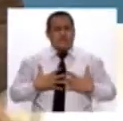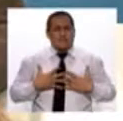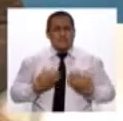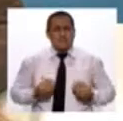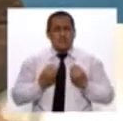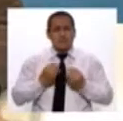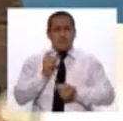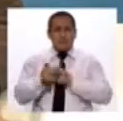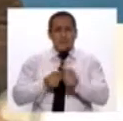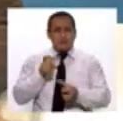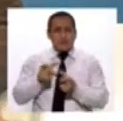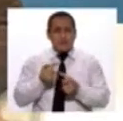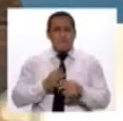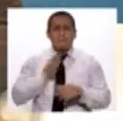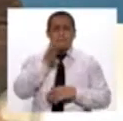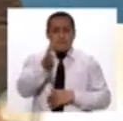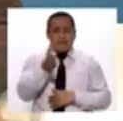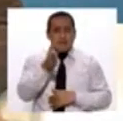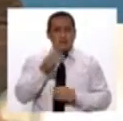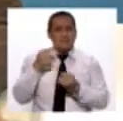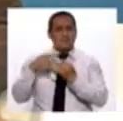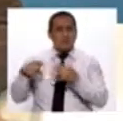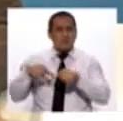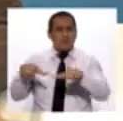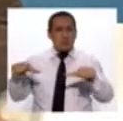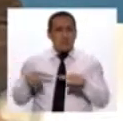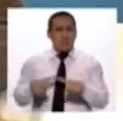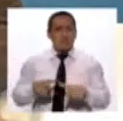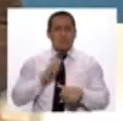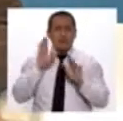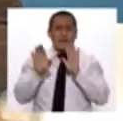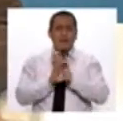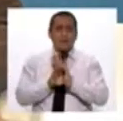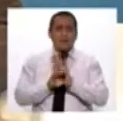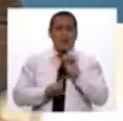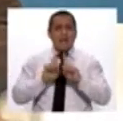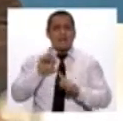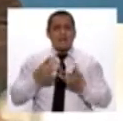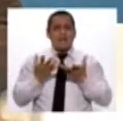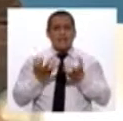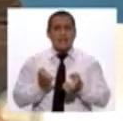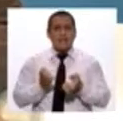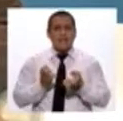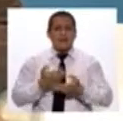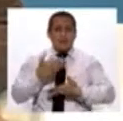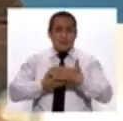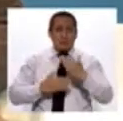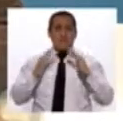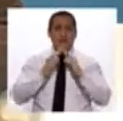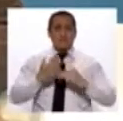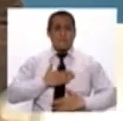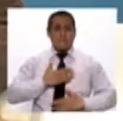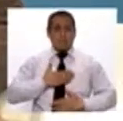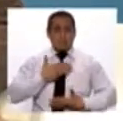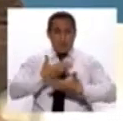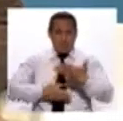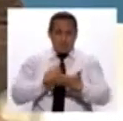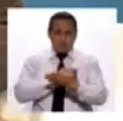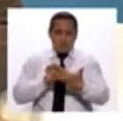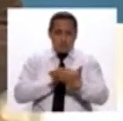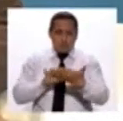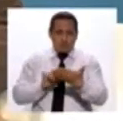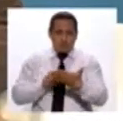muchas personas acuden a las instituciones estatales, como por ejemplo alguien que quiere inscribir un predio y